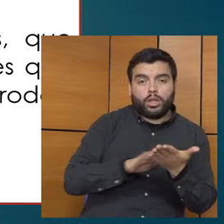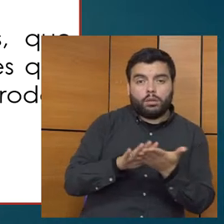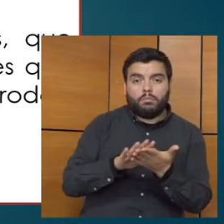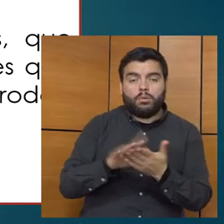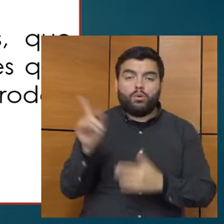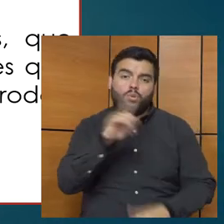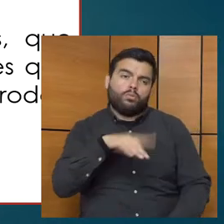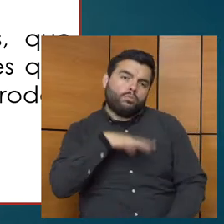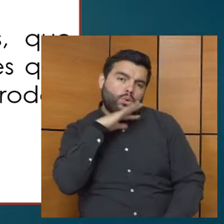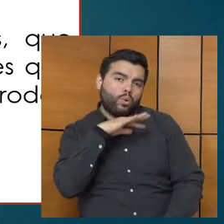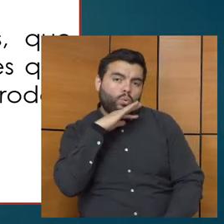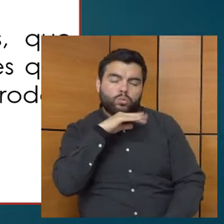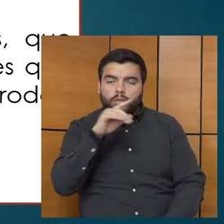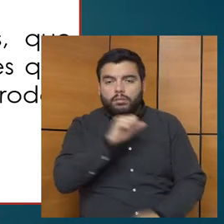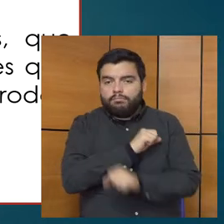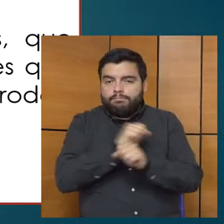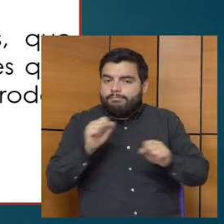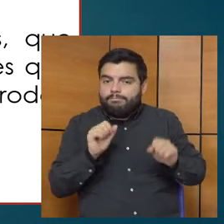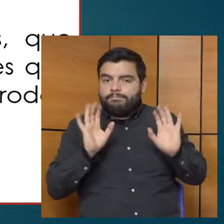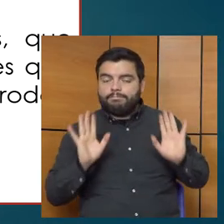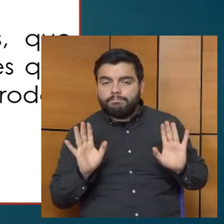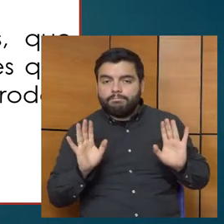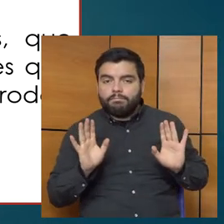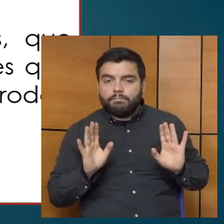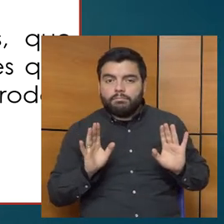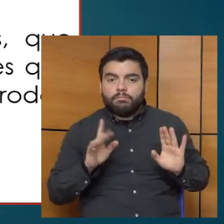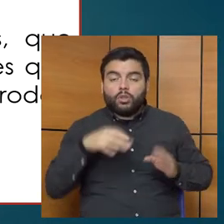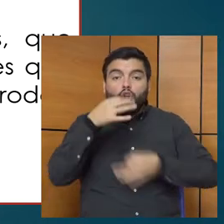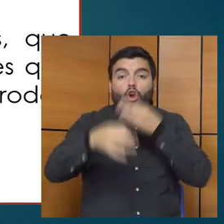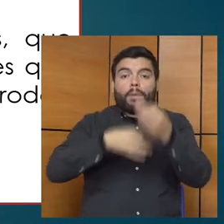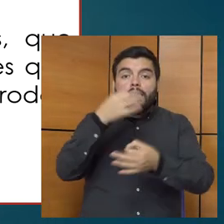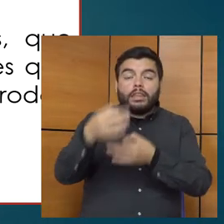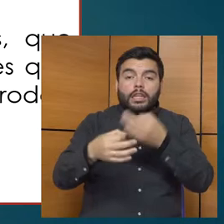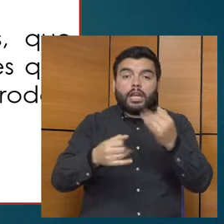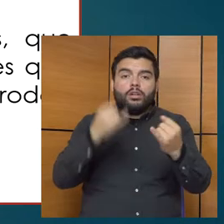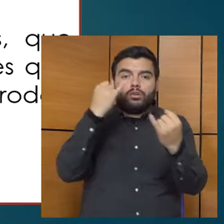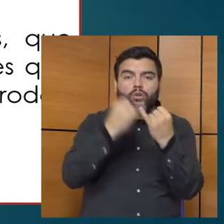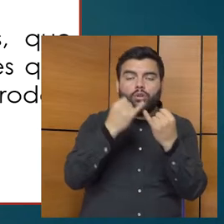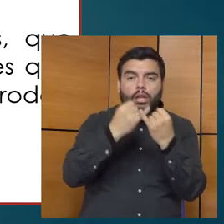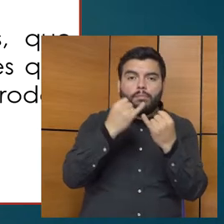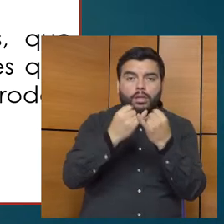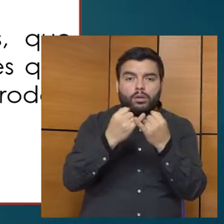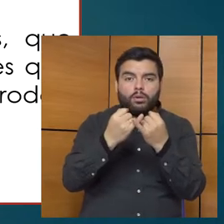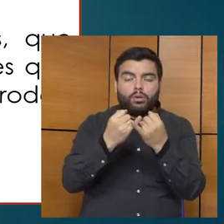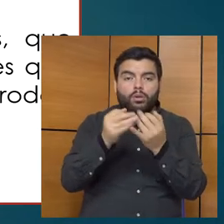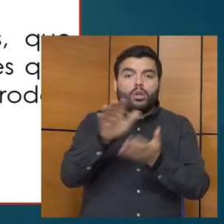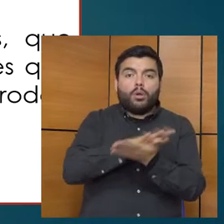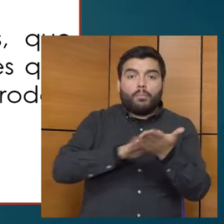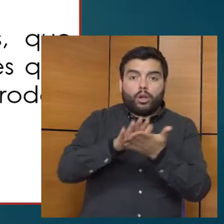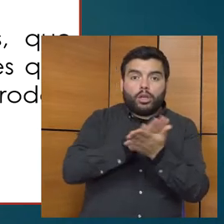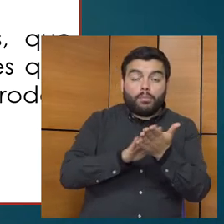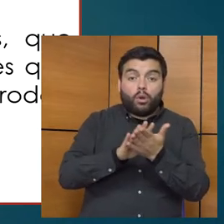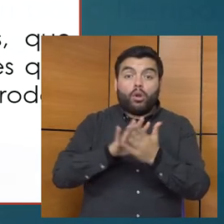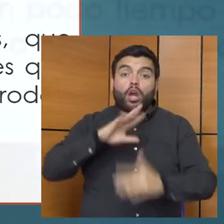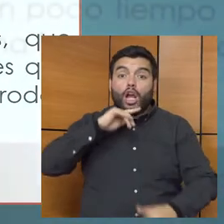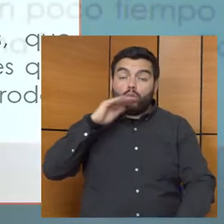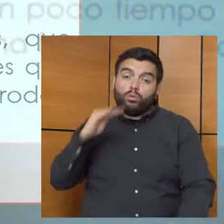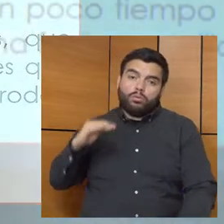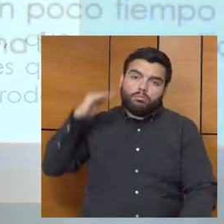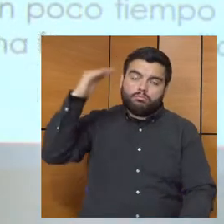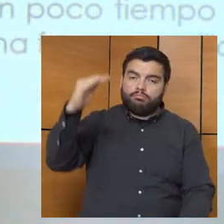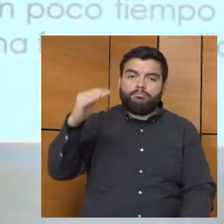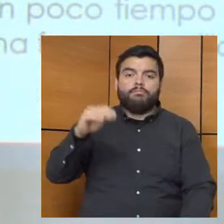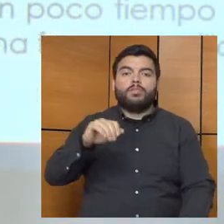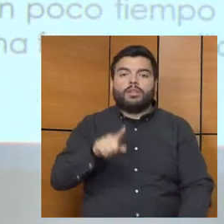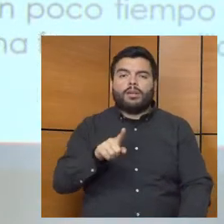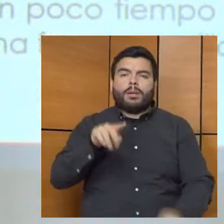no pueden tenerlas. Conectar con amigos. Las personas mayores suelen tener problemas de movilidad, sobre todo a ciertas edades ya más avanzadas